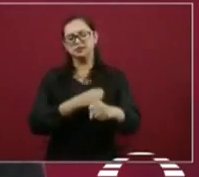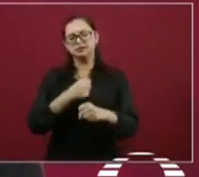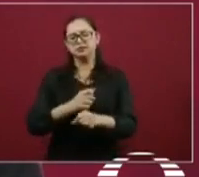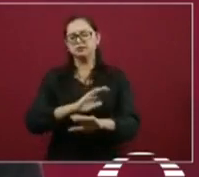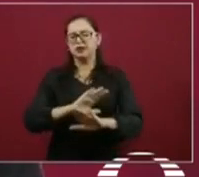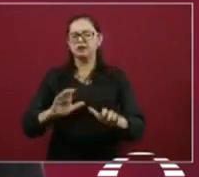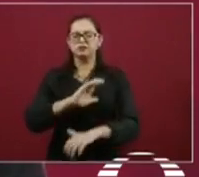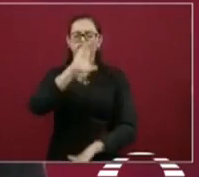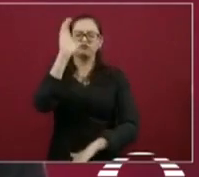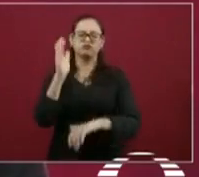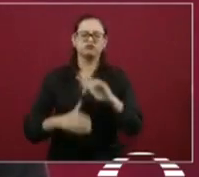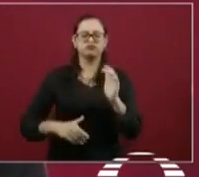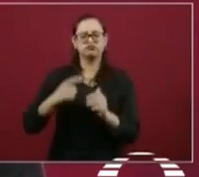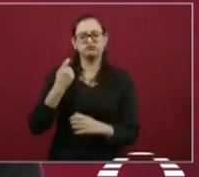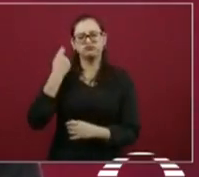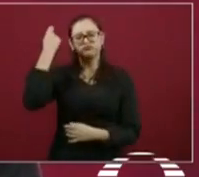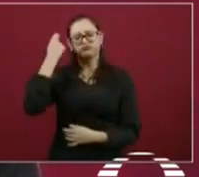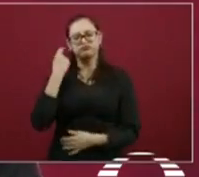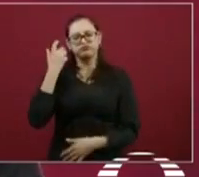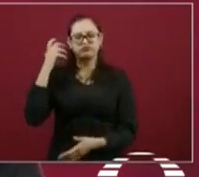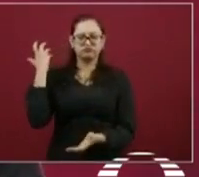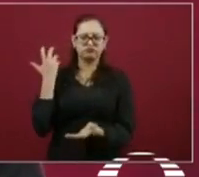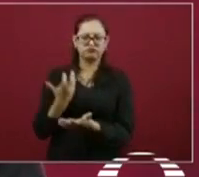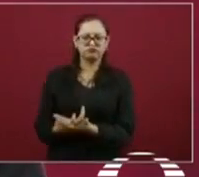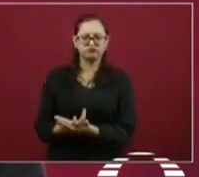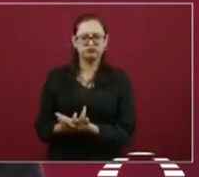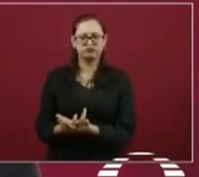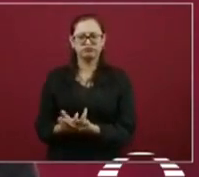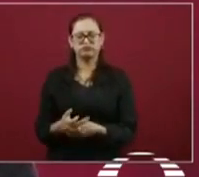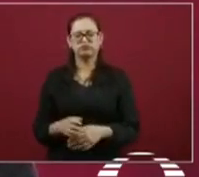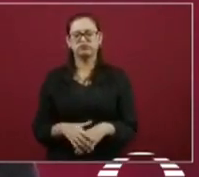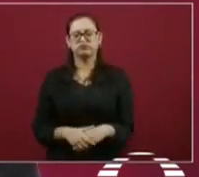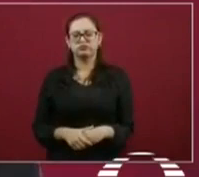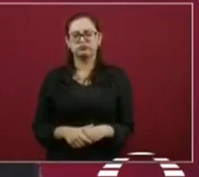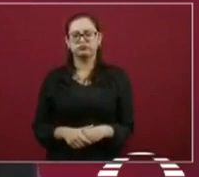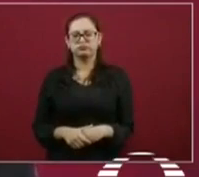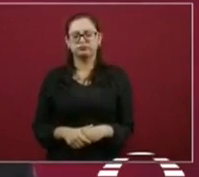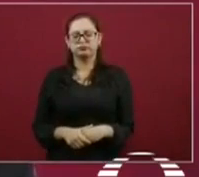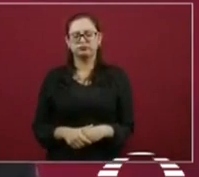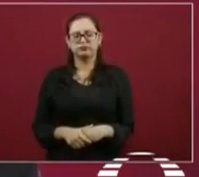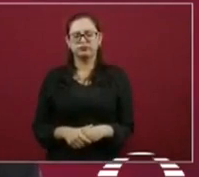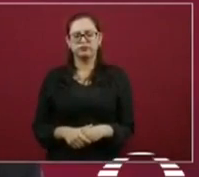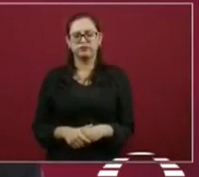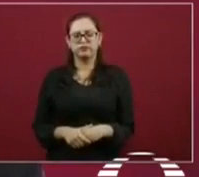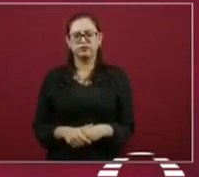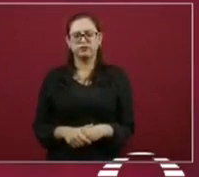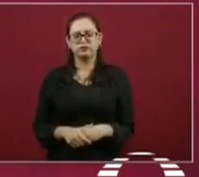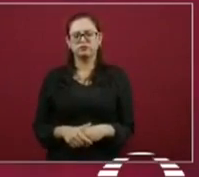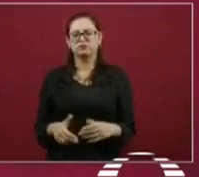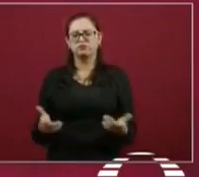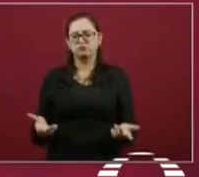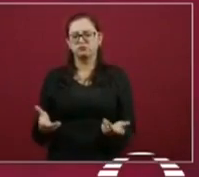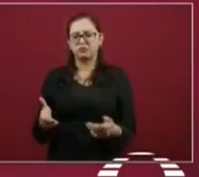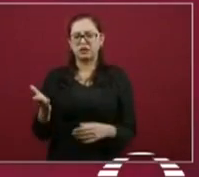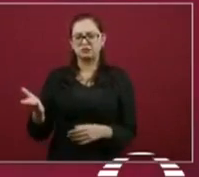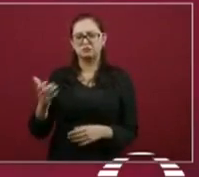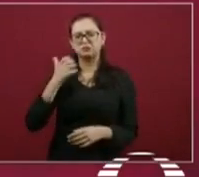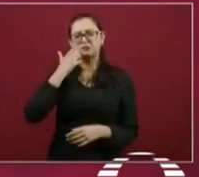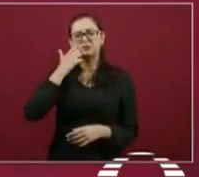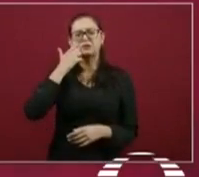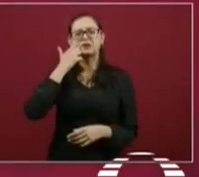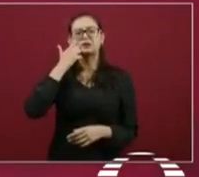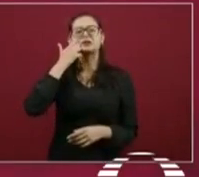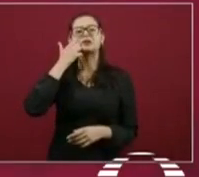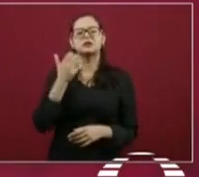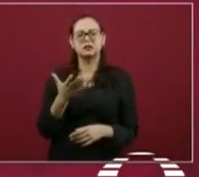quiere retirarse y quiere a hacerlo en